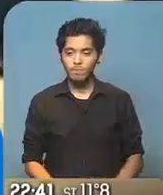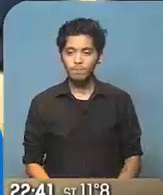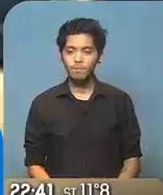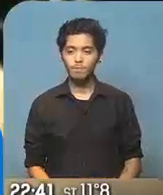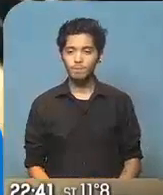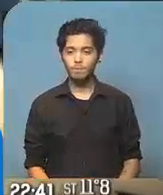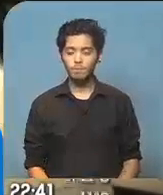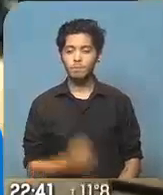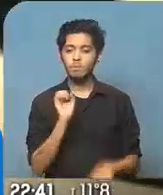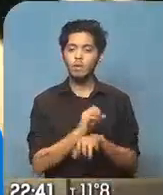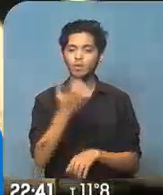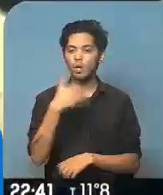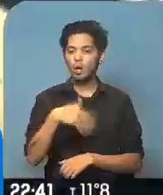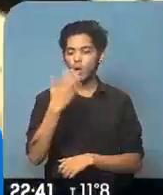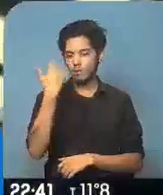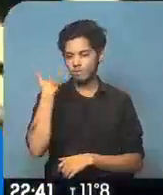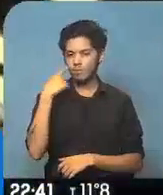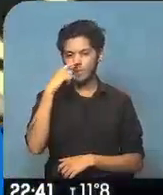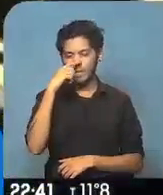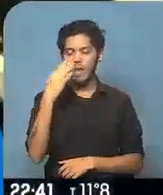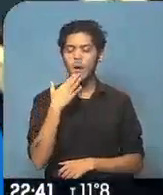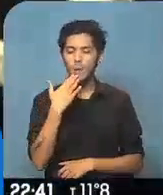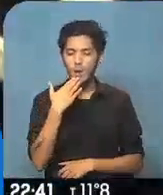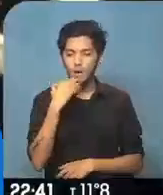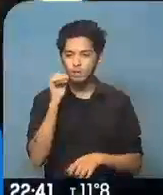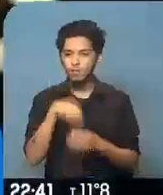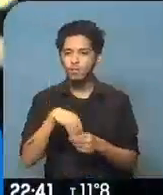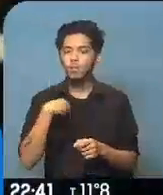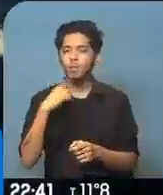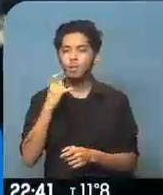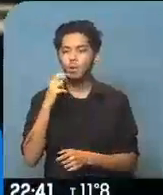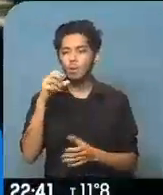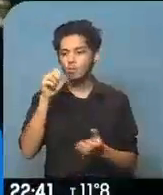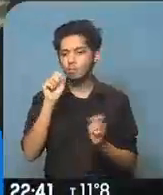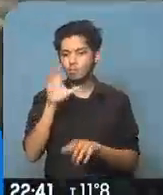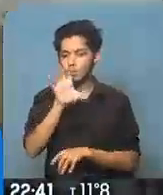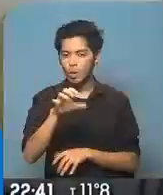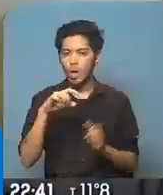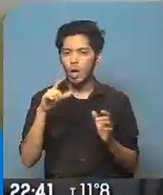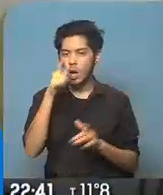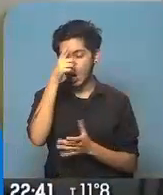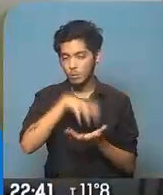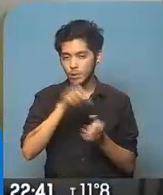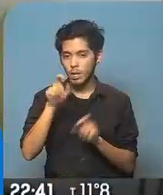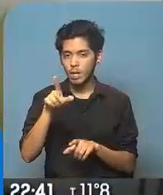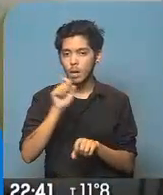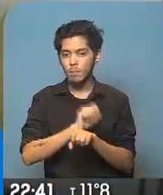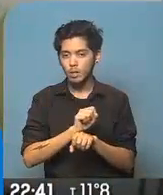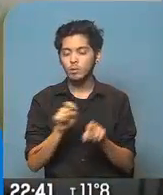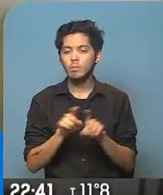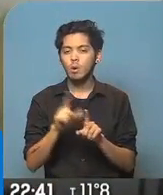Detenido desde el 7 de abril en la Superintendencia de la Policía Federal de Curitiba, esta semana Lula reapareció